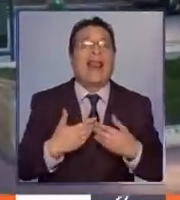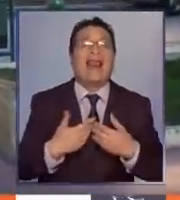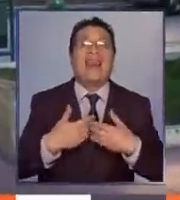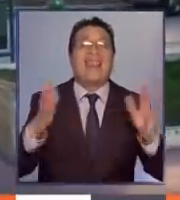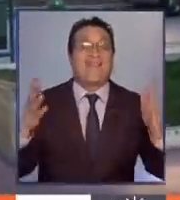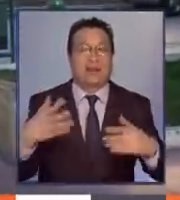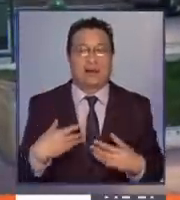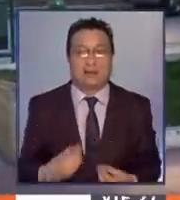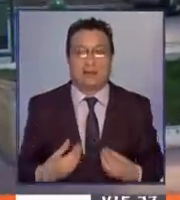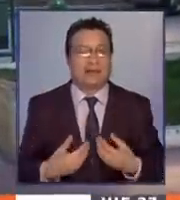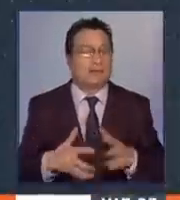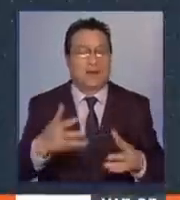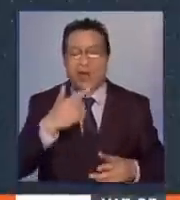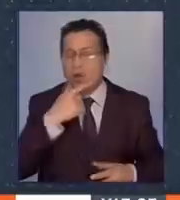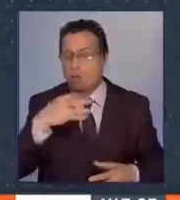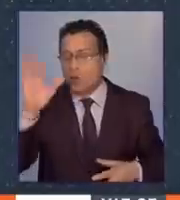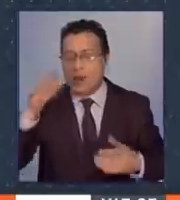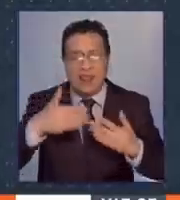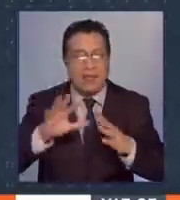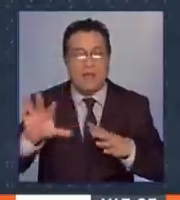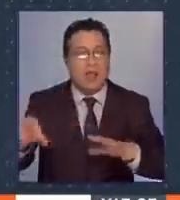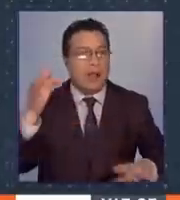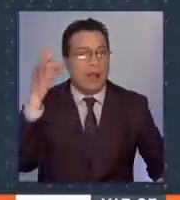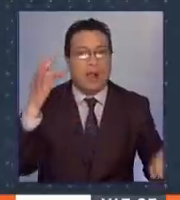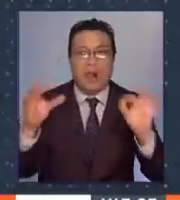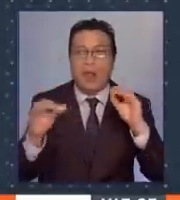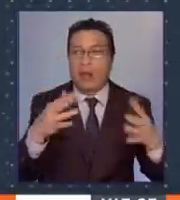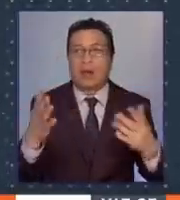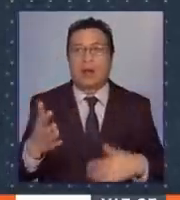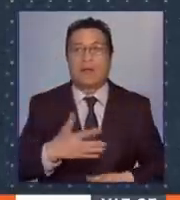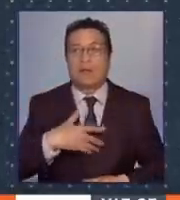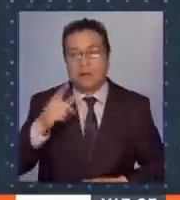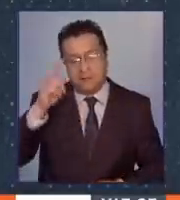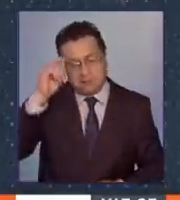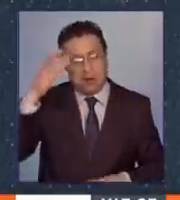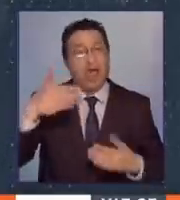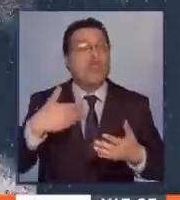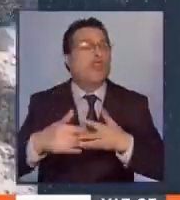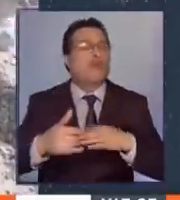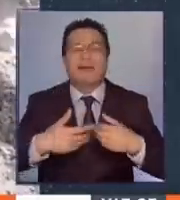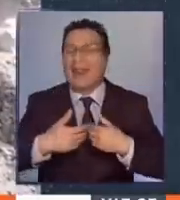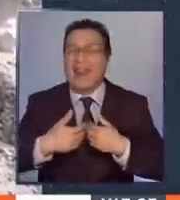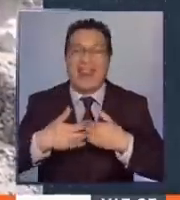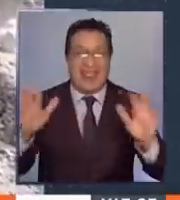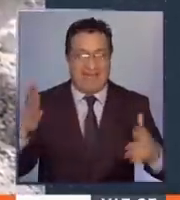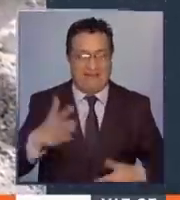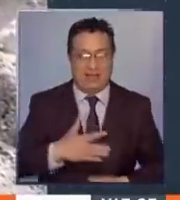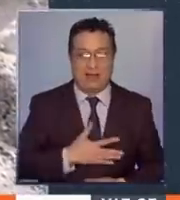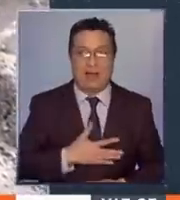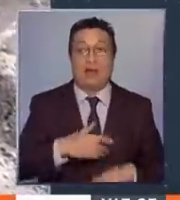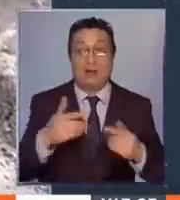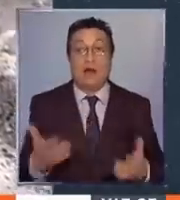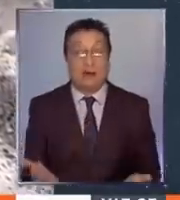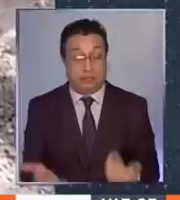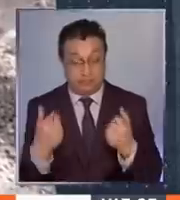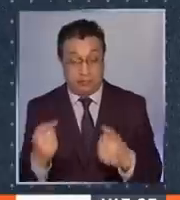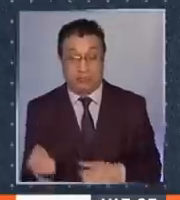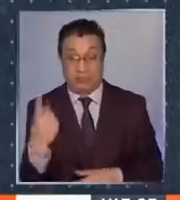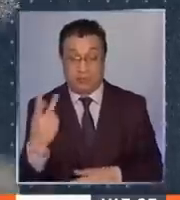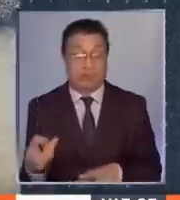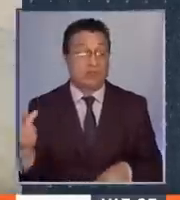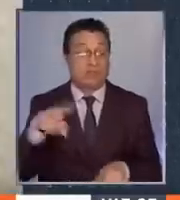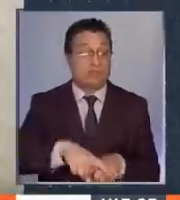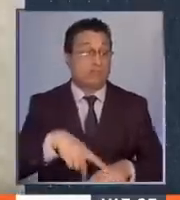libertad para hacer lo que quisiera, cuando se me ocurriera y donde se me ocurriera. O sea, que él se levantaba primero, agarraba la bici